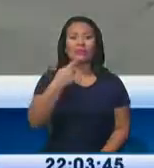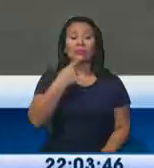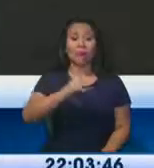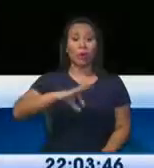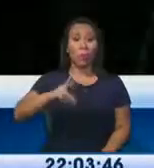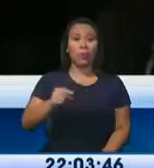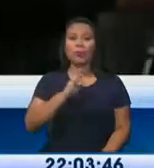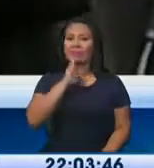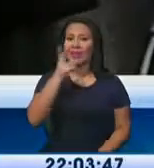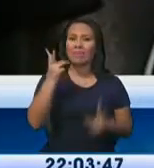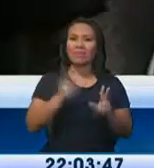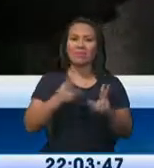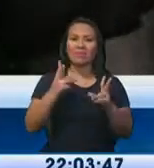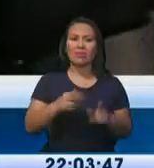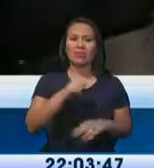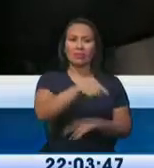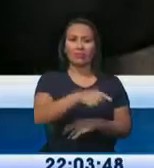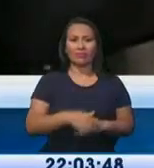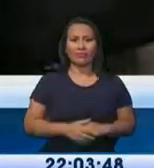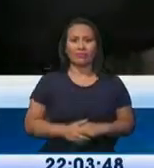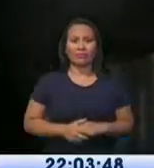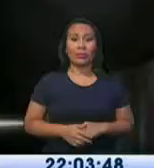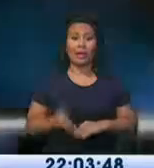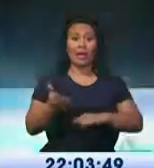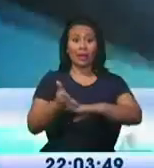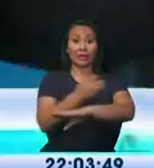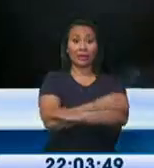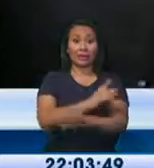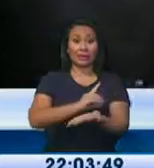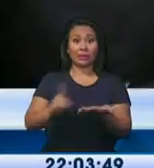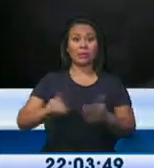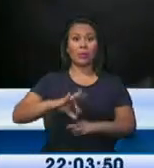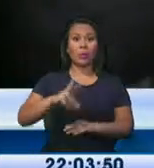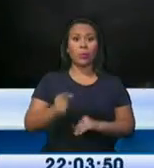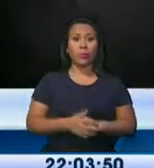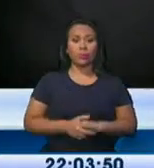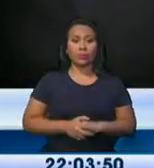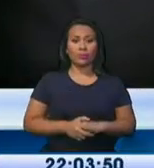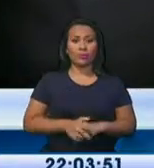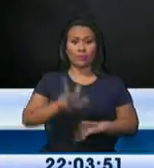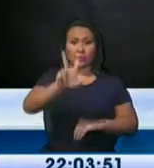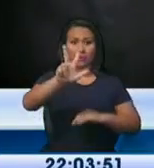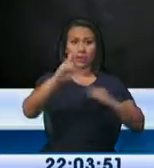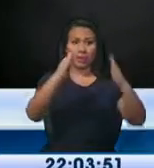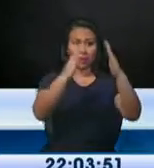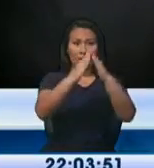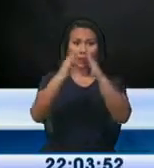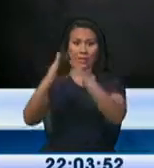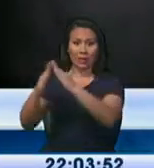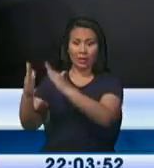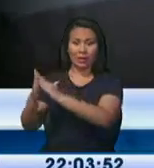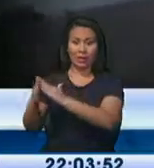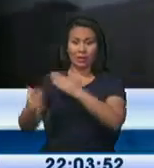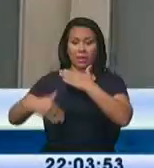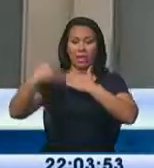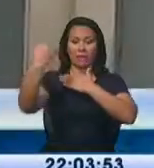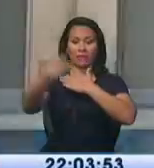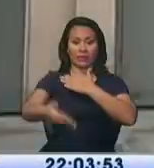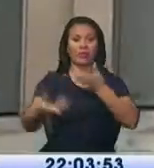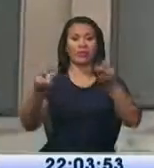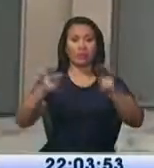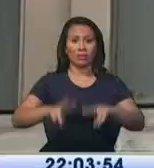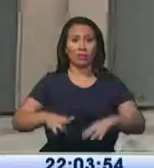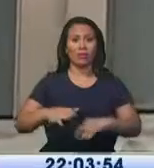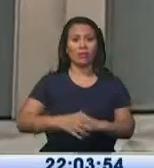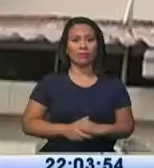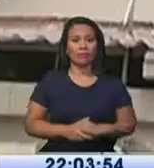el lugar. La semana que me robaban la anterior, hubo otro robo aquí a 3 casas, frente de mi casa, a Diagonal. En el domicilio